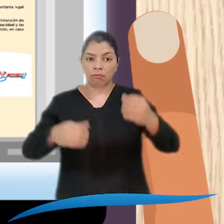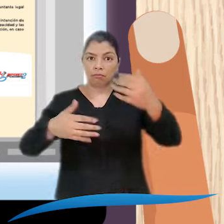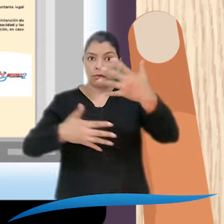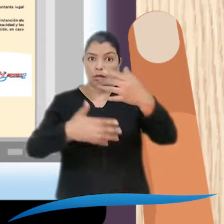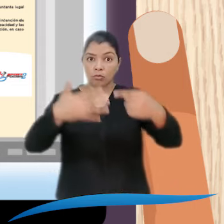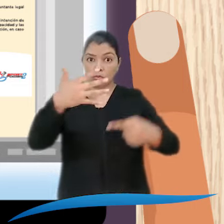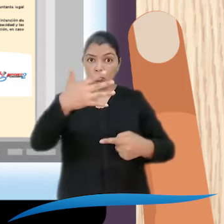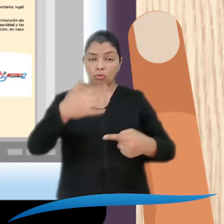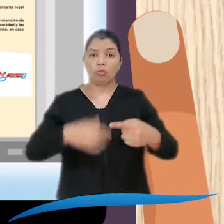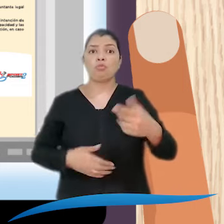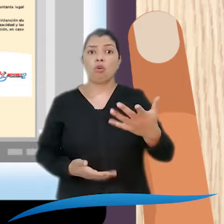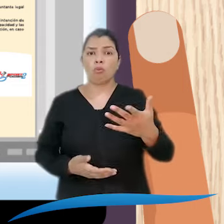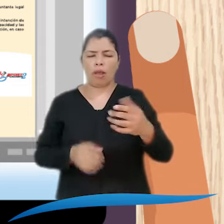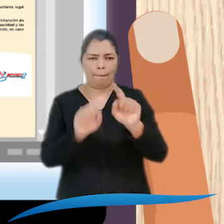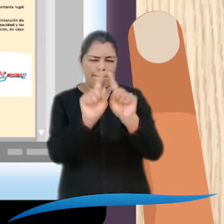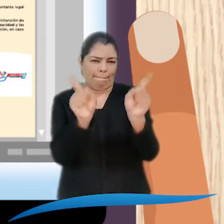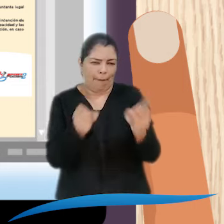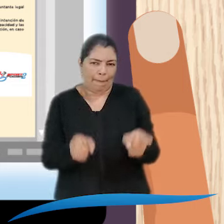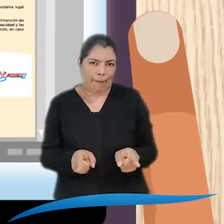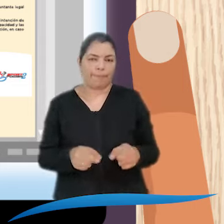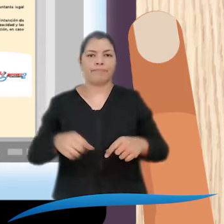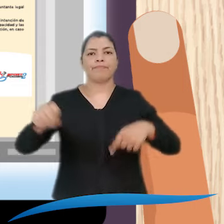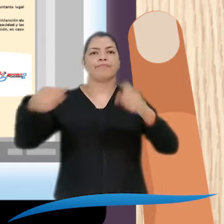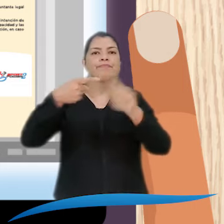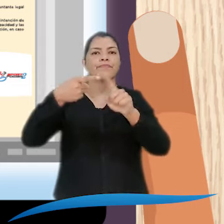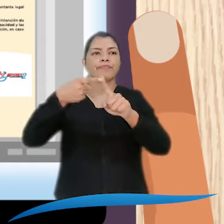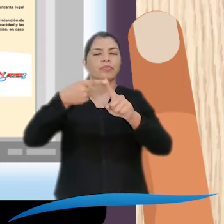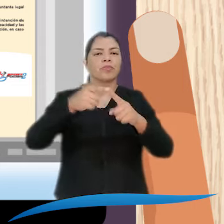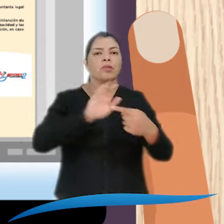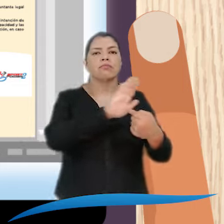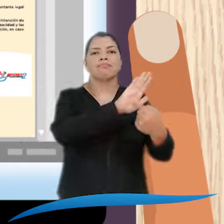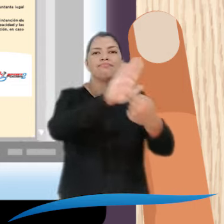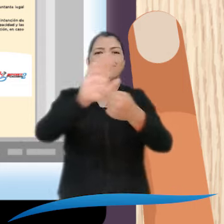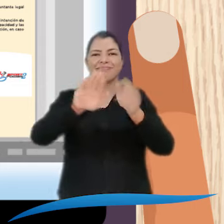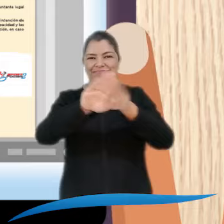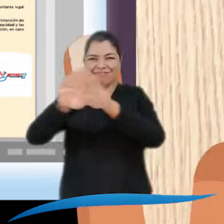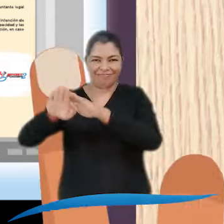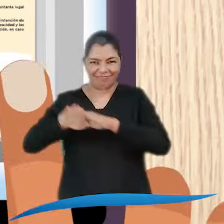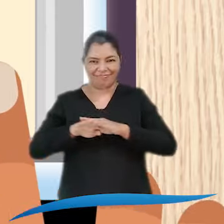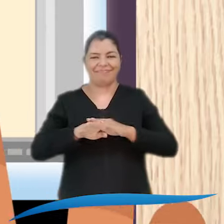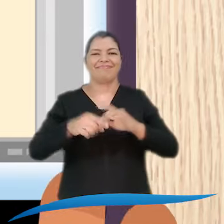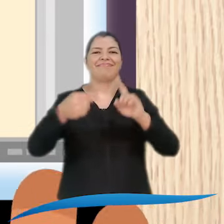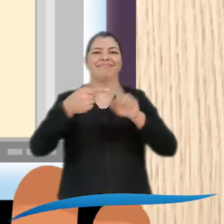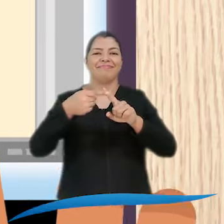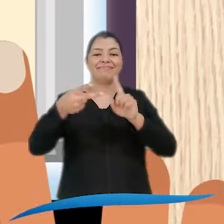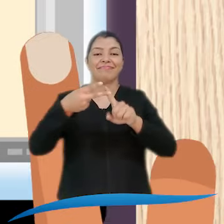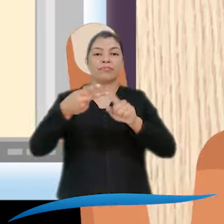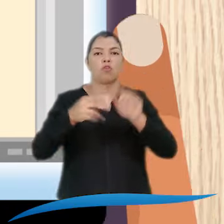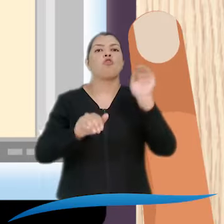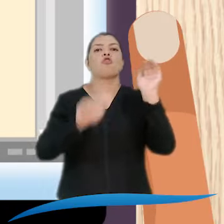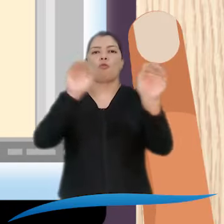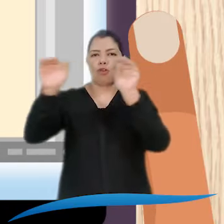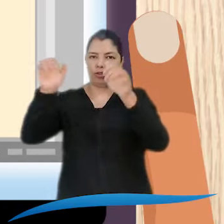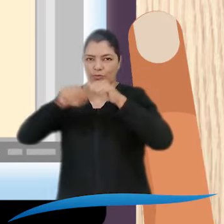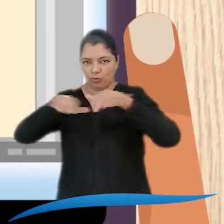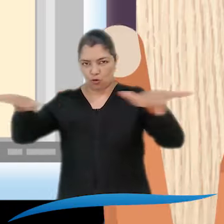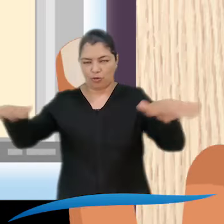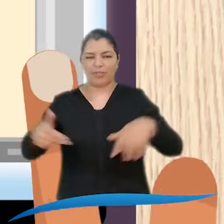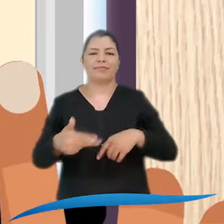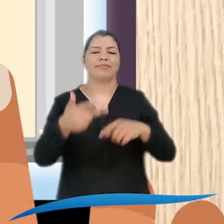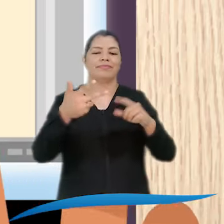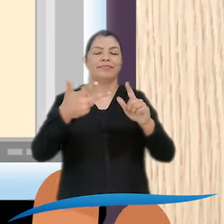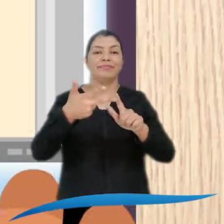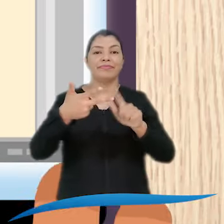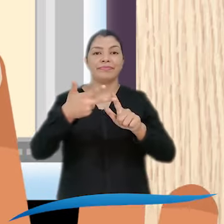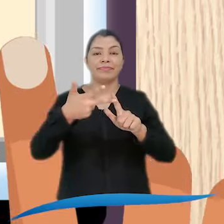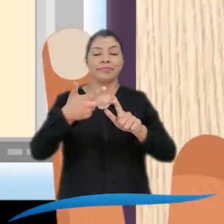Municipal o Local de Discapacidad. Y recuerda que los pasos los podemos resumir como 1. Socialización de la